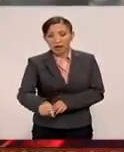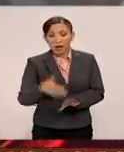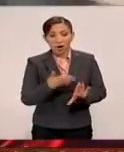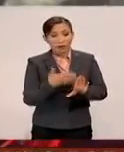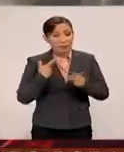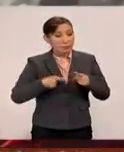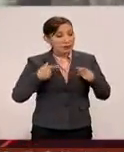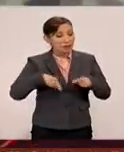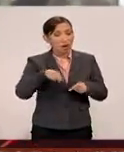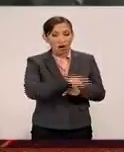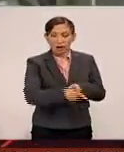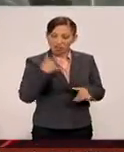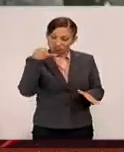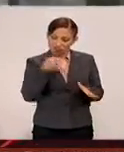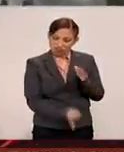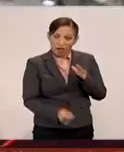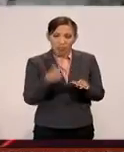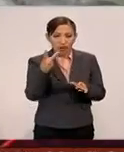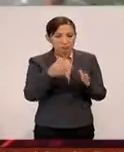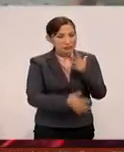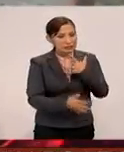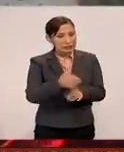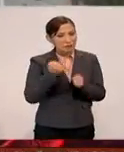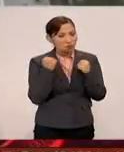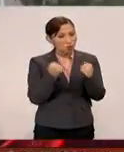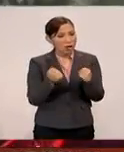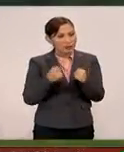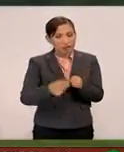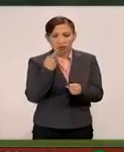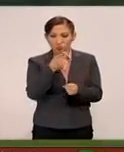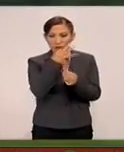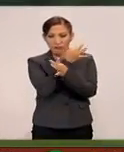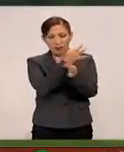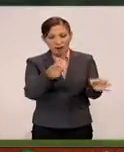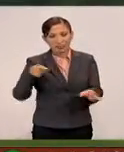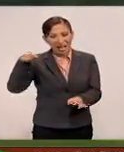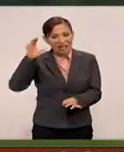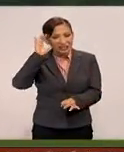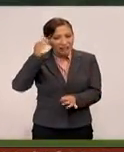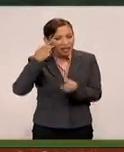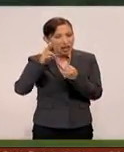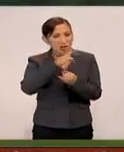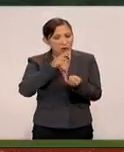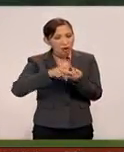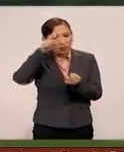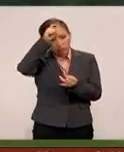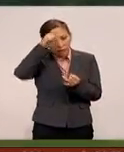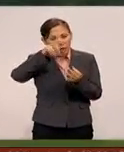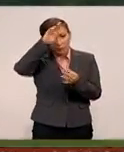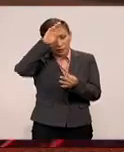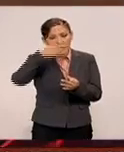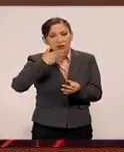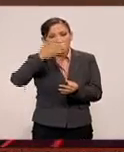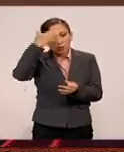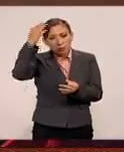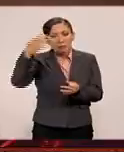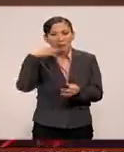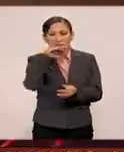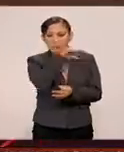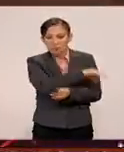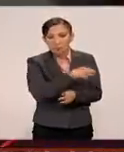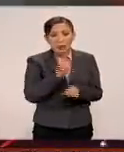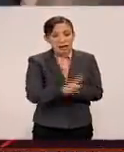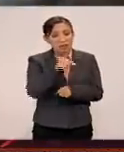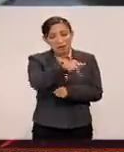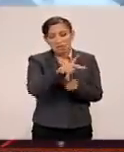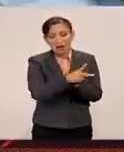sociedad civil se profundizó durante 2015. En su informe denuncia a China, Rusia, Turquía, Egipto, Cuba y Venezuela como